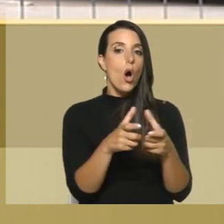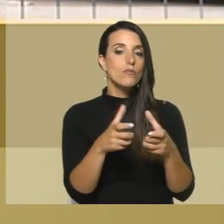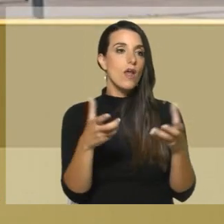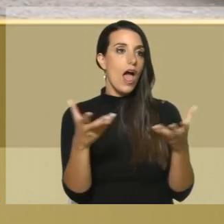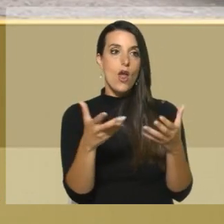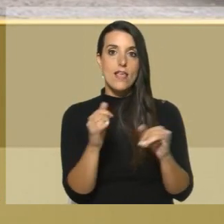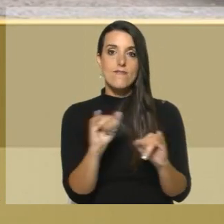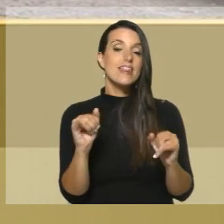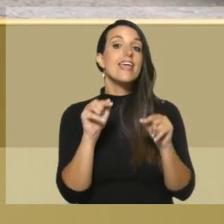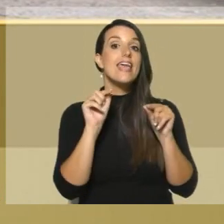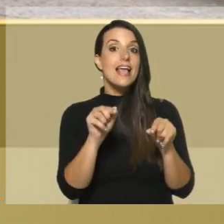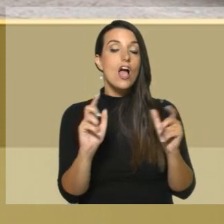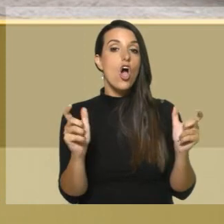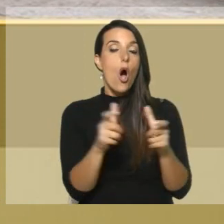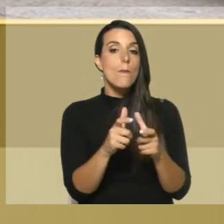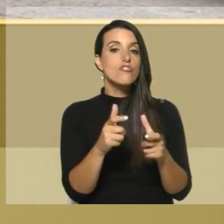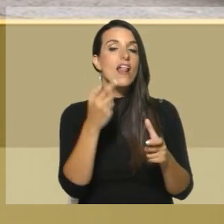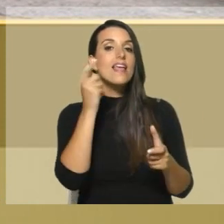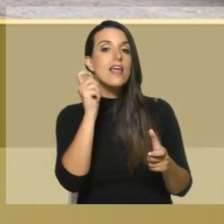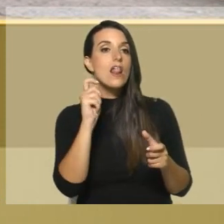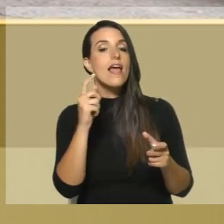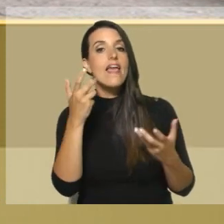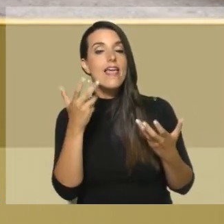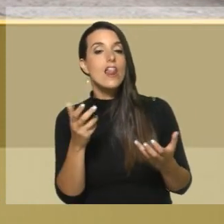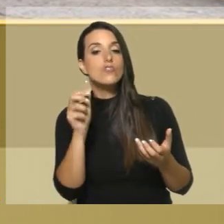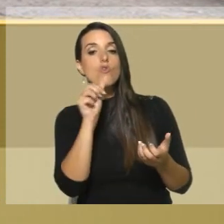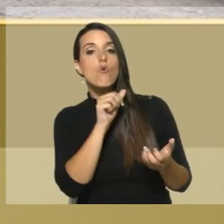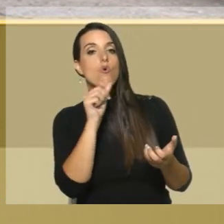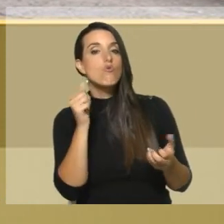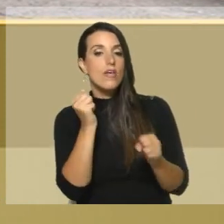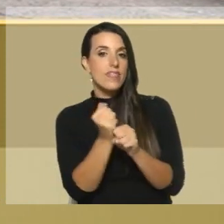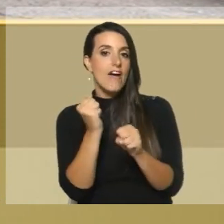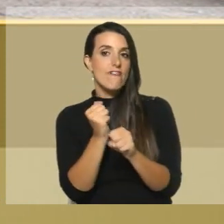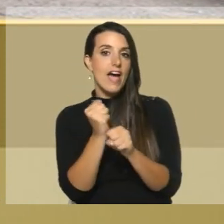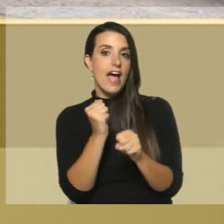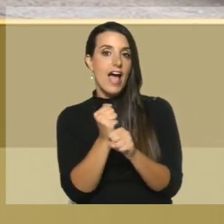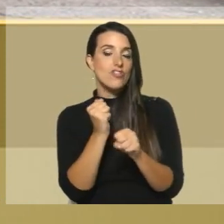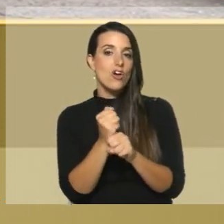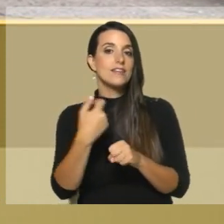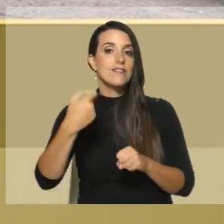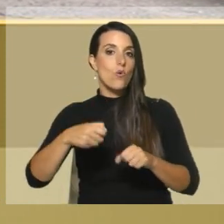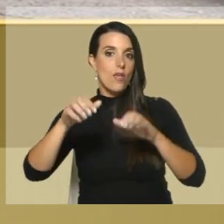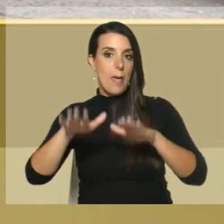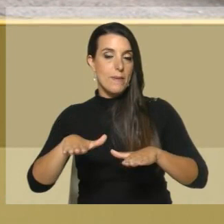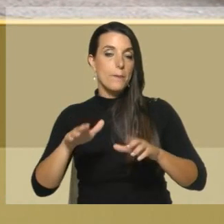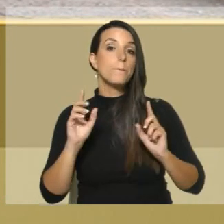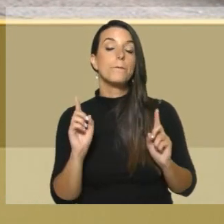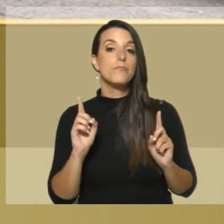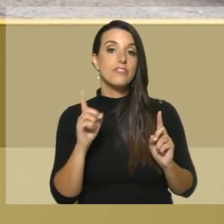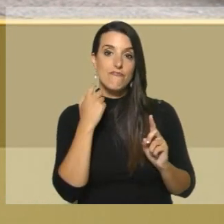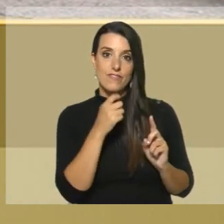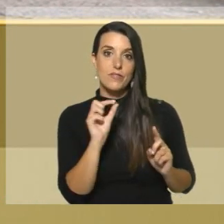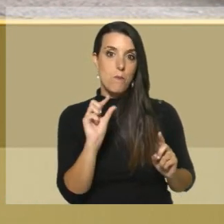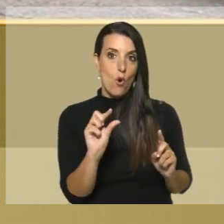ahora, y es la que estaría vigilando o tratando de buscar una solución a los trabajadores que están en el seguro de paro, que quedan